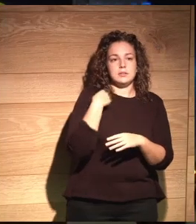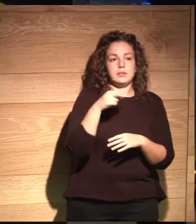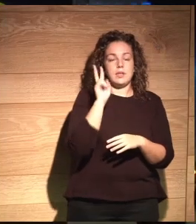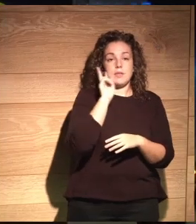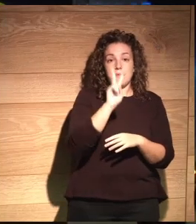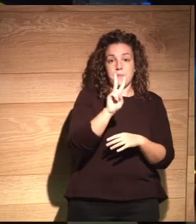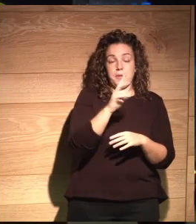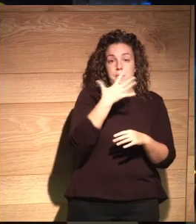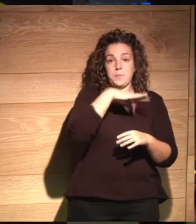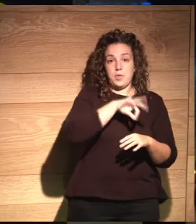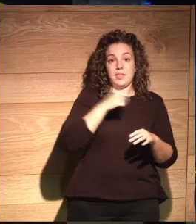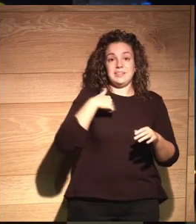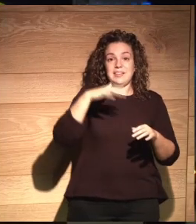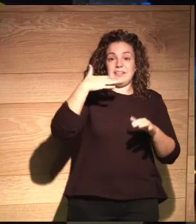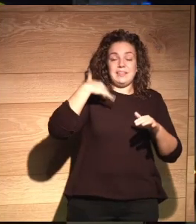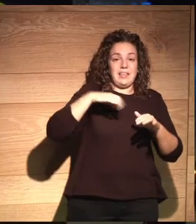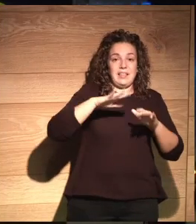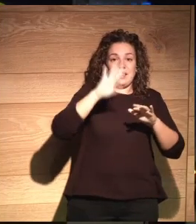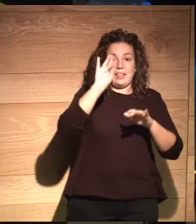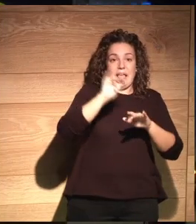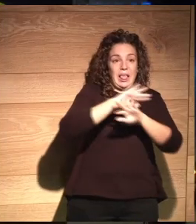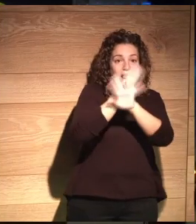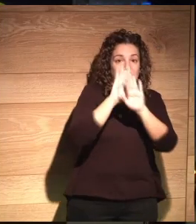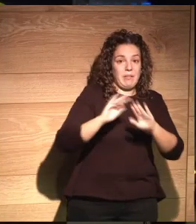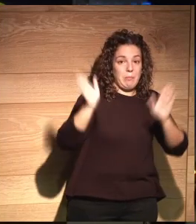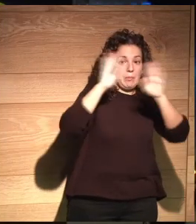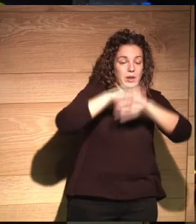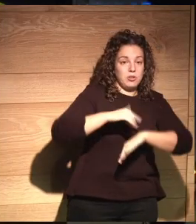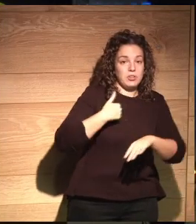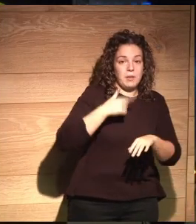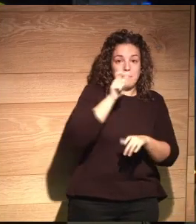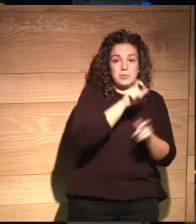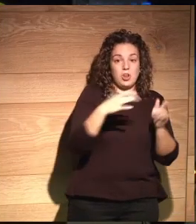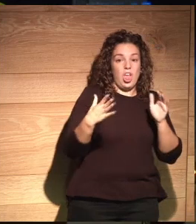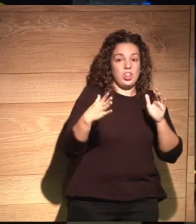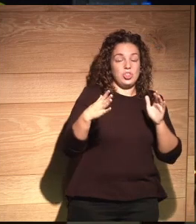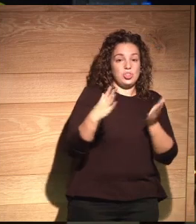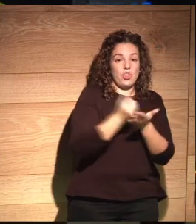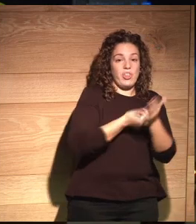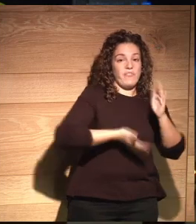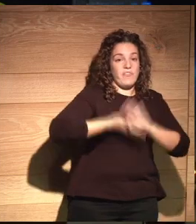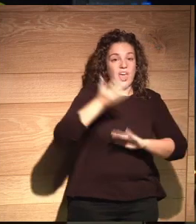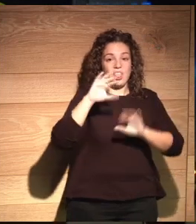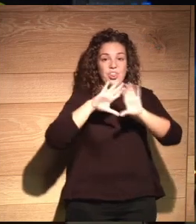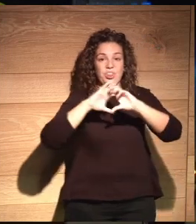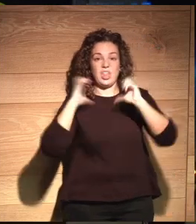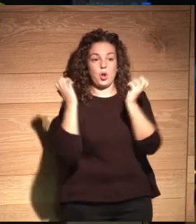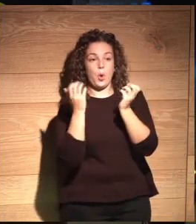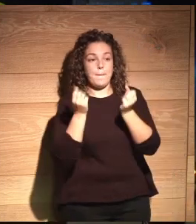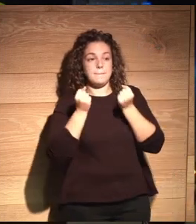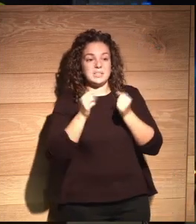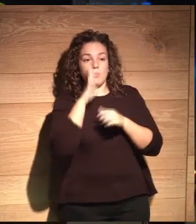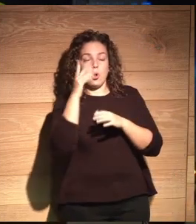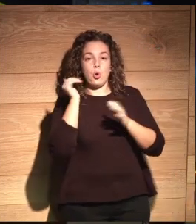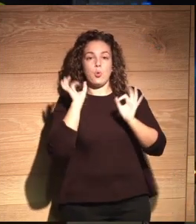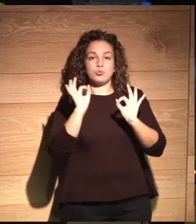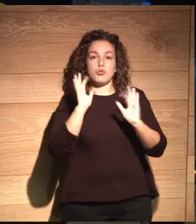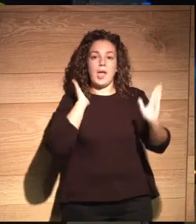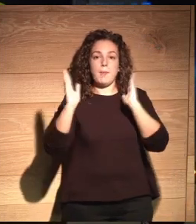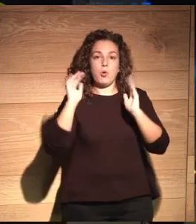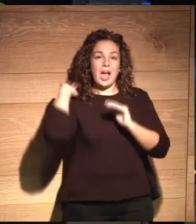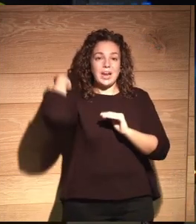y al final del día todo el mundo se fue a un sitio que se llama chill con circo máximo donde la época de los romanos la gente va a celebrar y